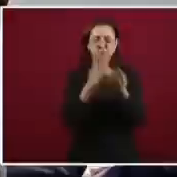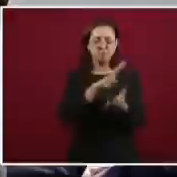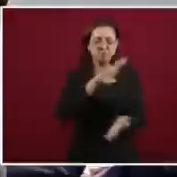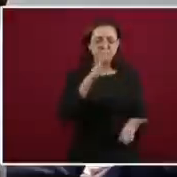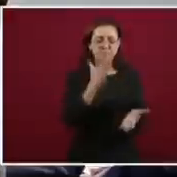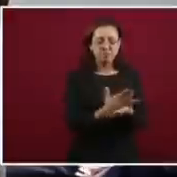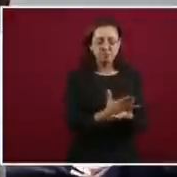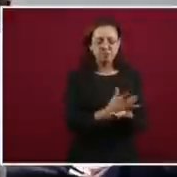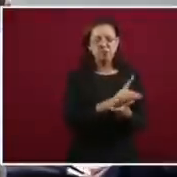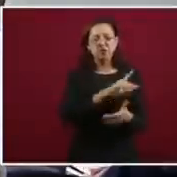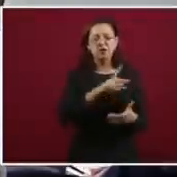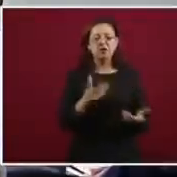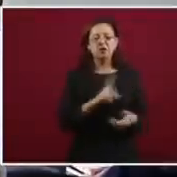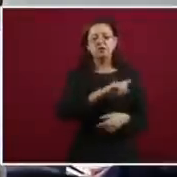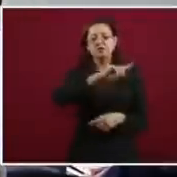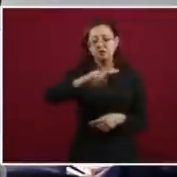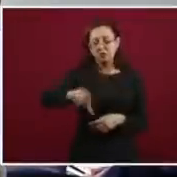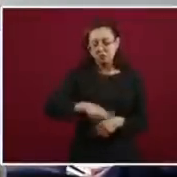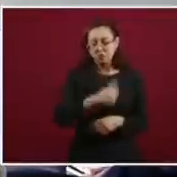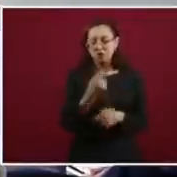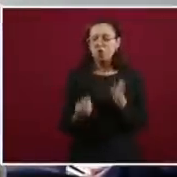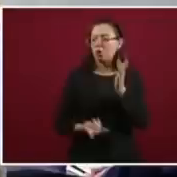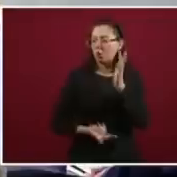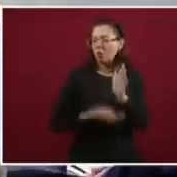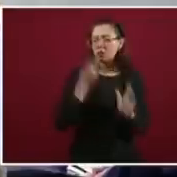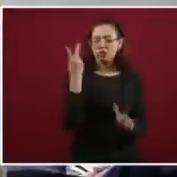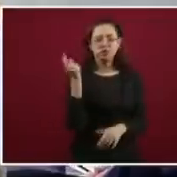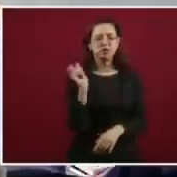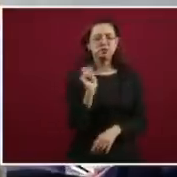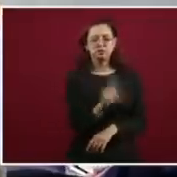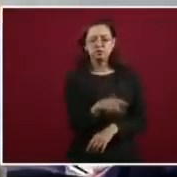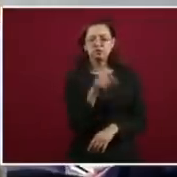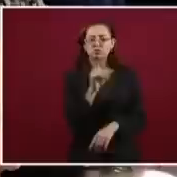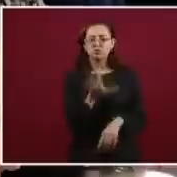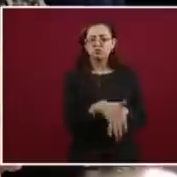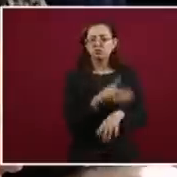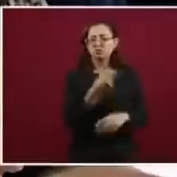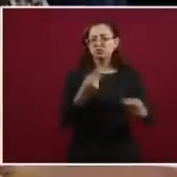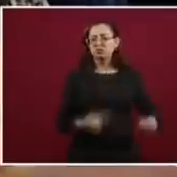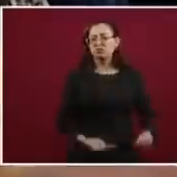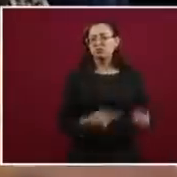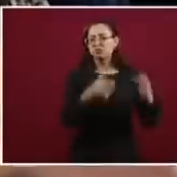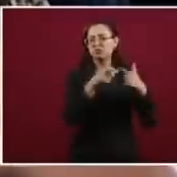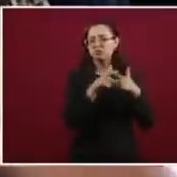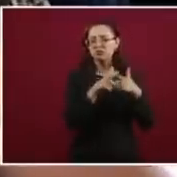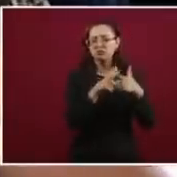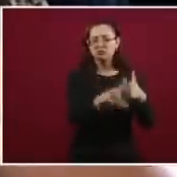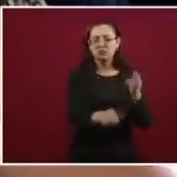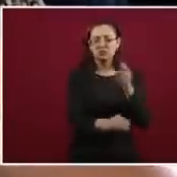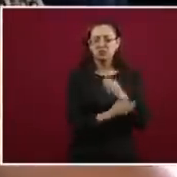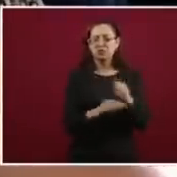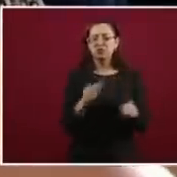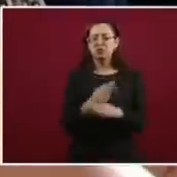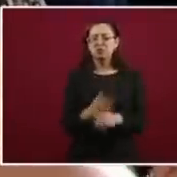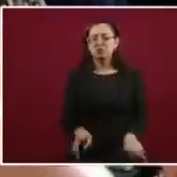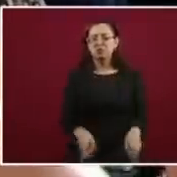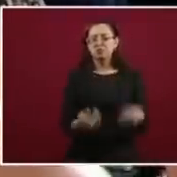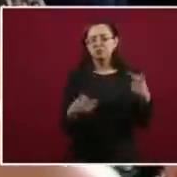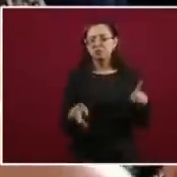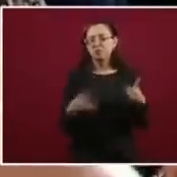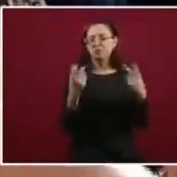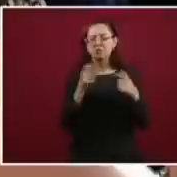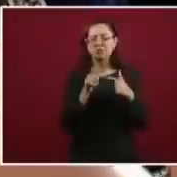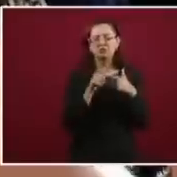surgir que hay un material que ellos están trasladando digamos y hay un mercado entonces